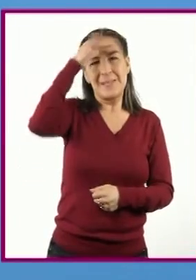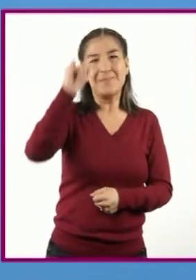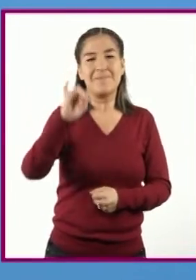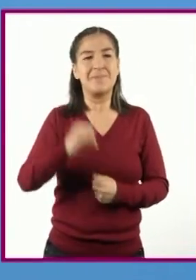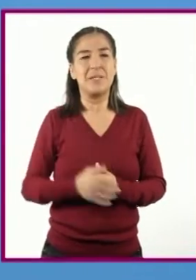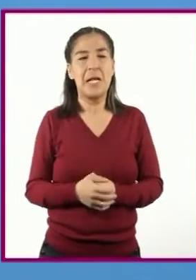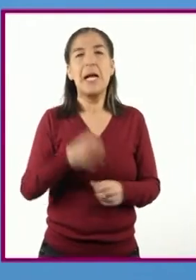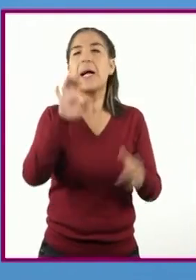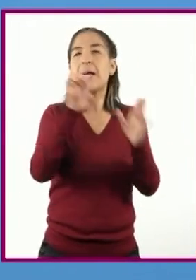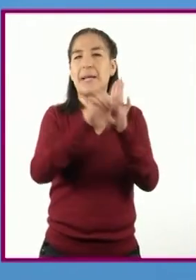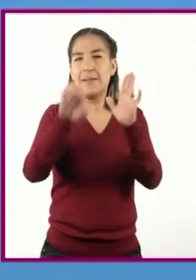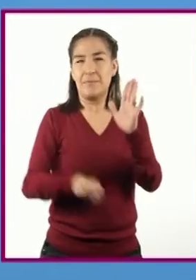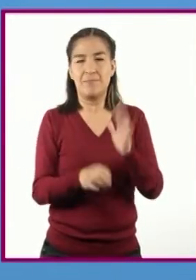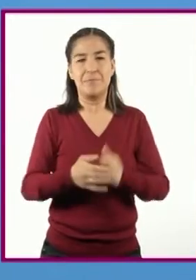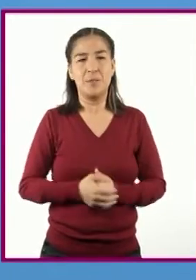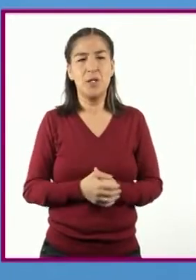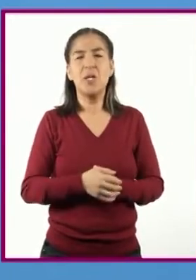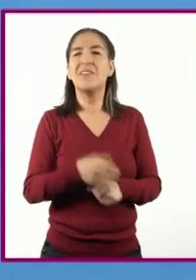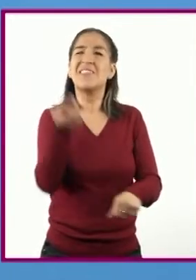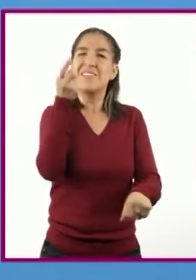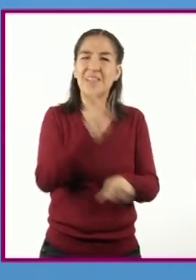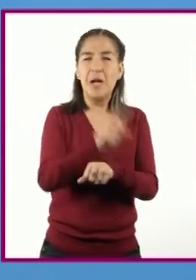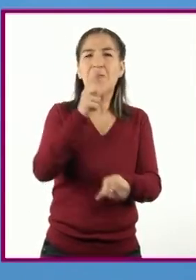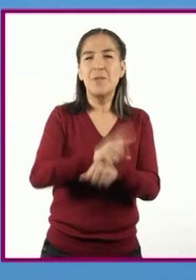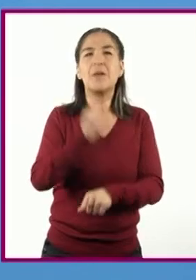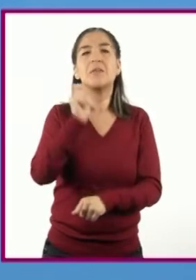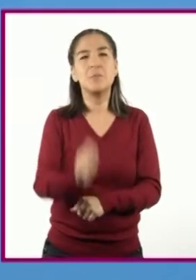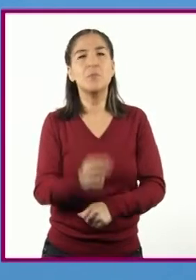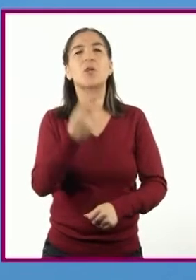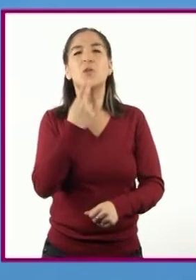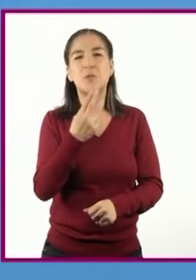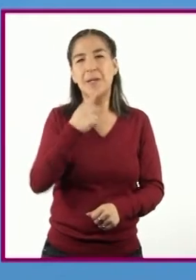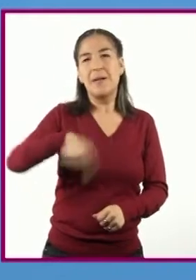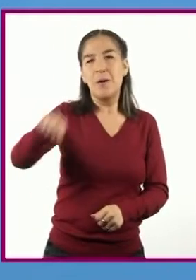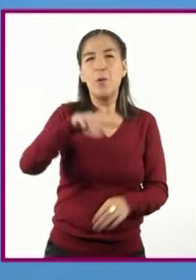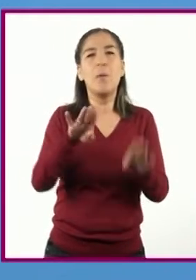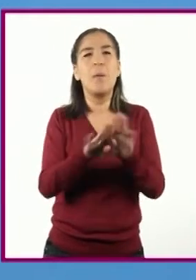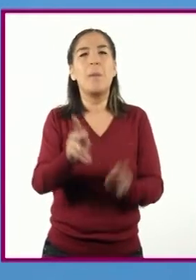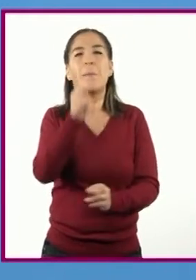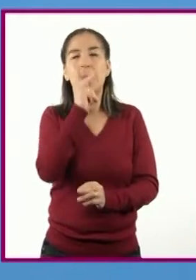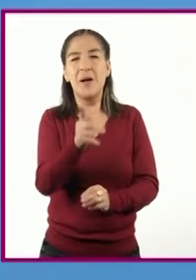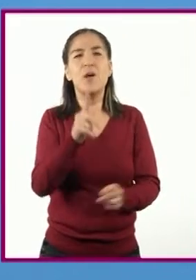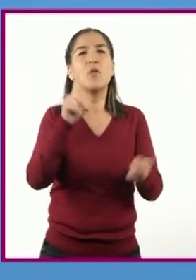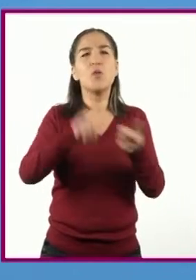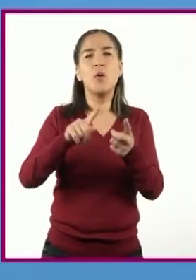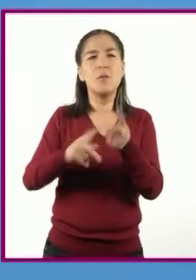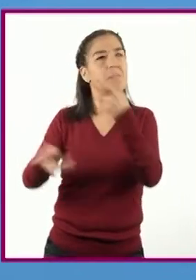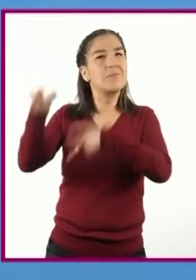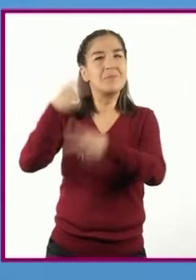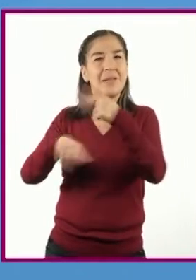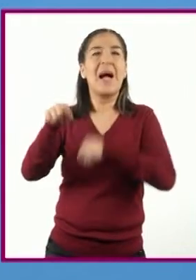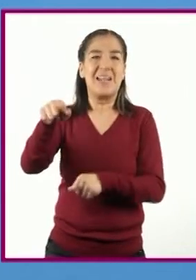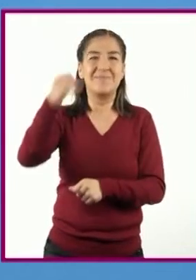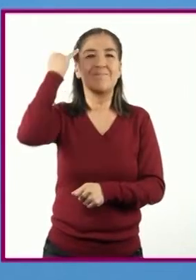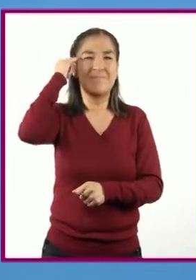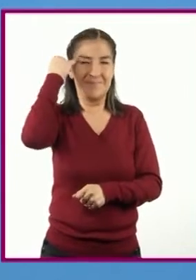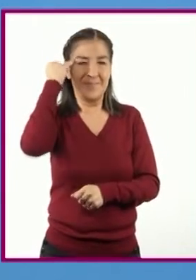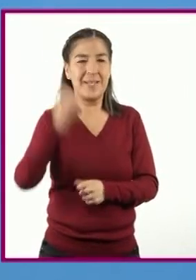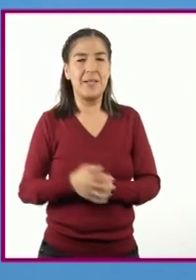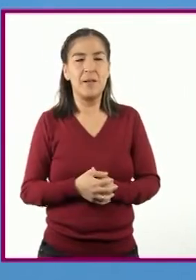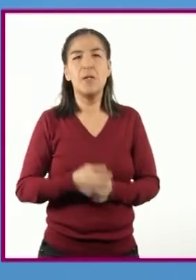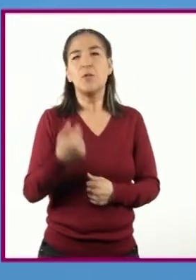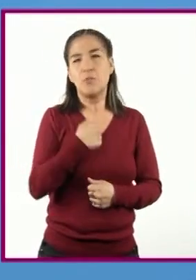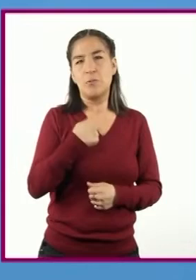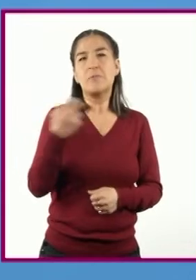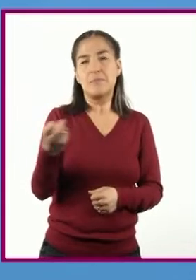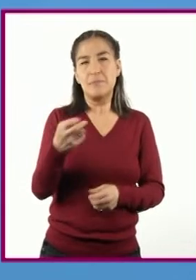maestra. Por ejemplo, todos los días utilizamos palabras que tienen una procedencia indígena y considero